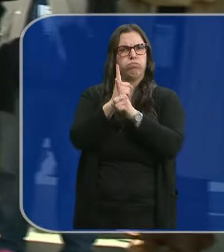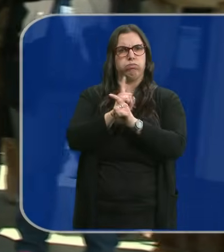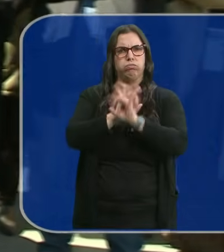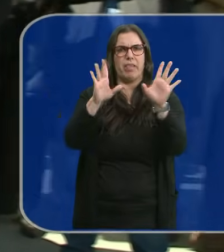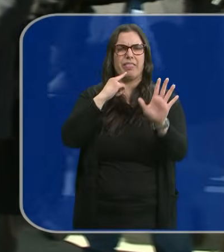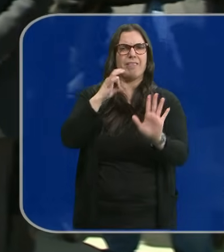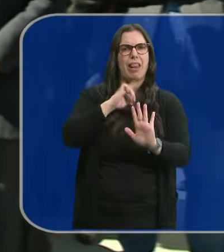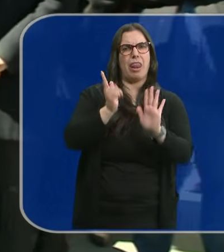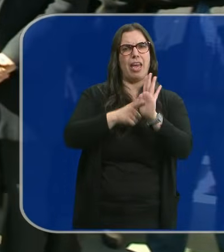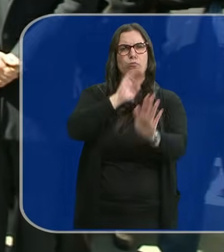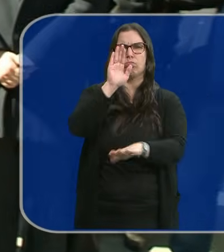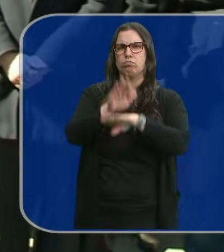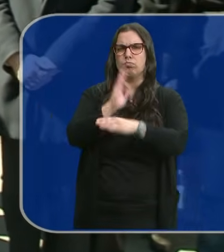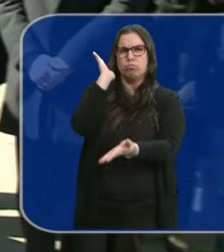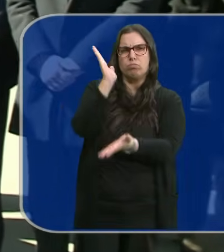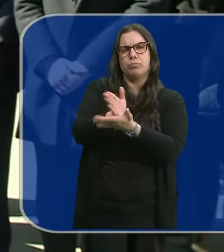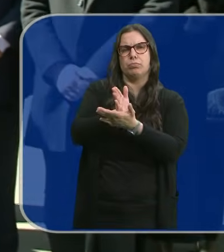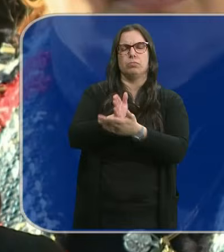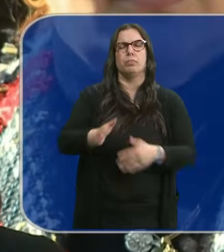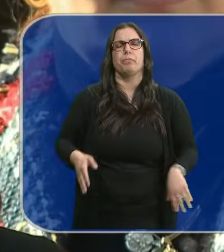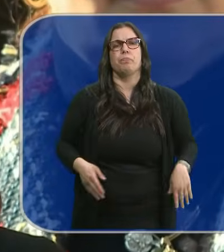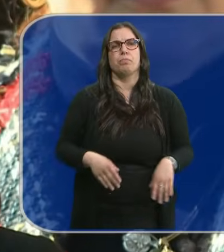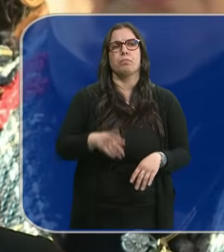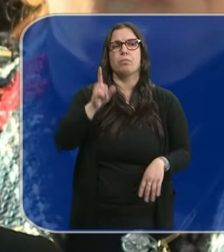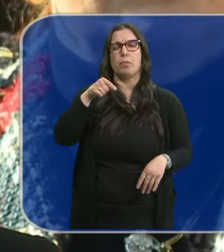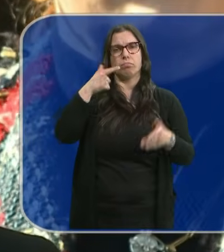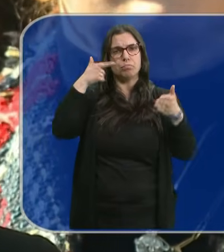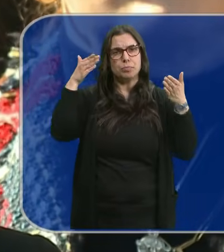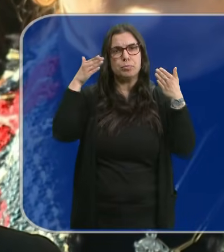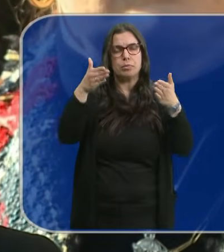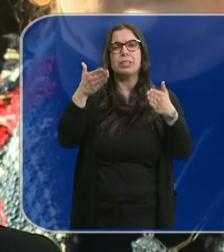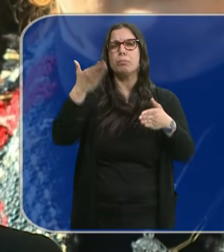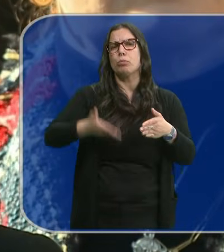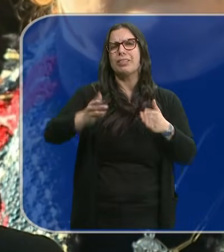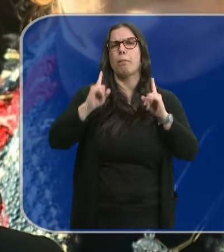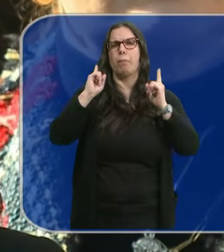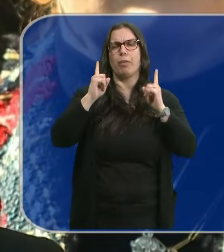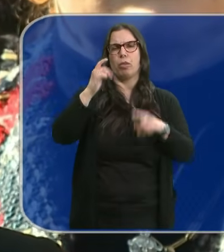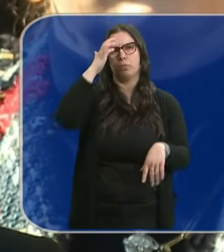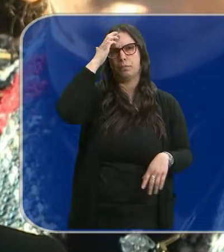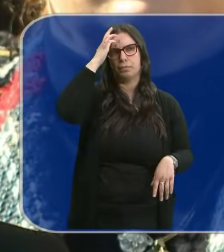aplicar con contundencia las penas a los agresores y ha puesto el foco en la prevención.